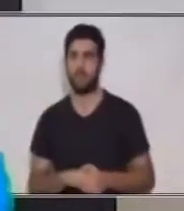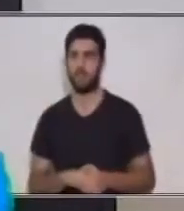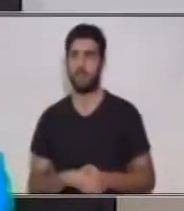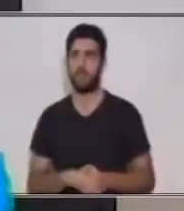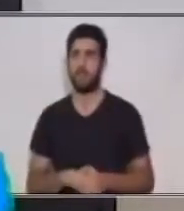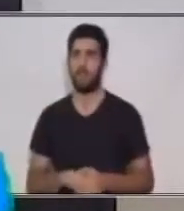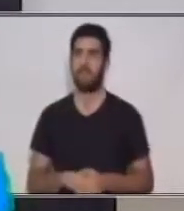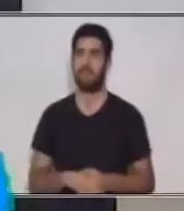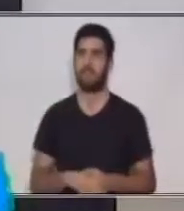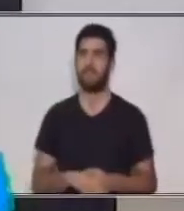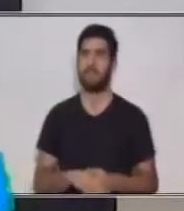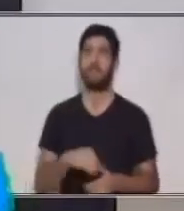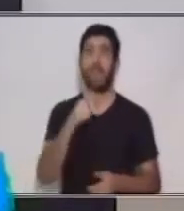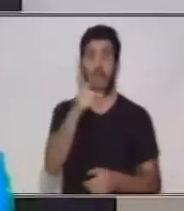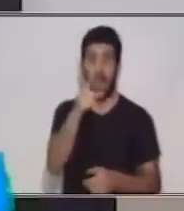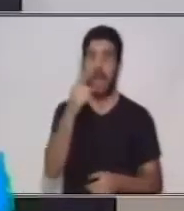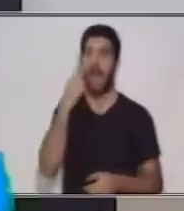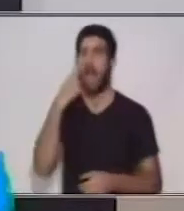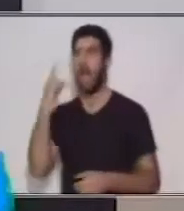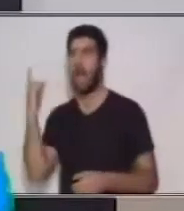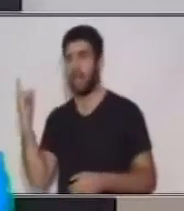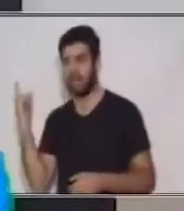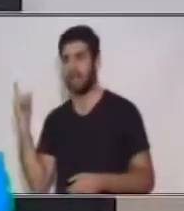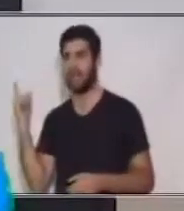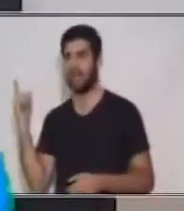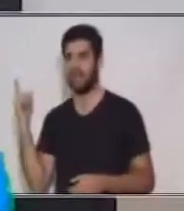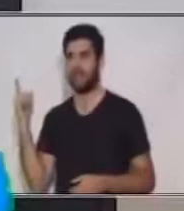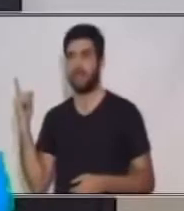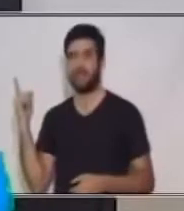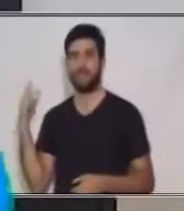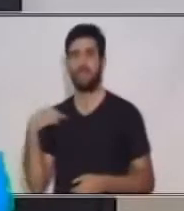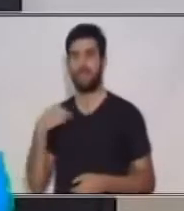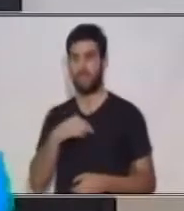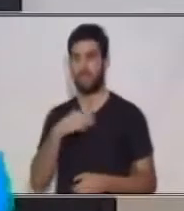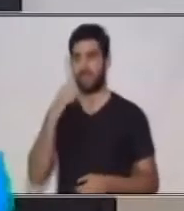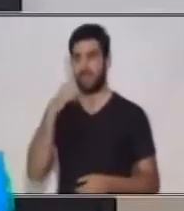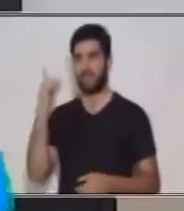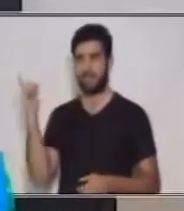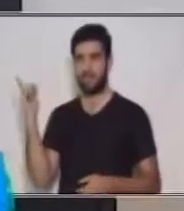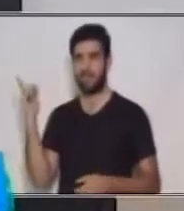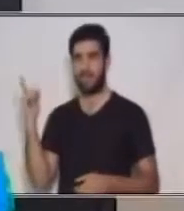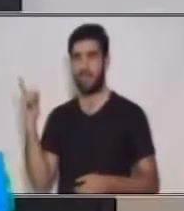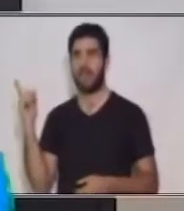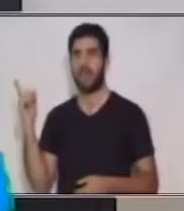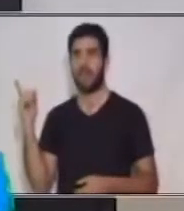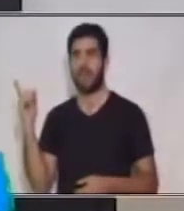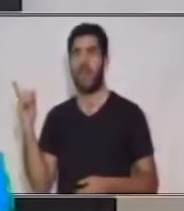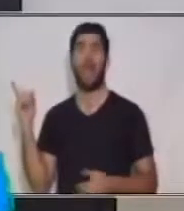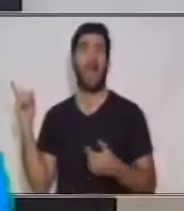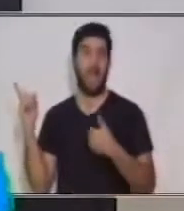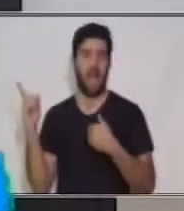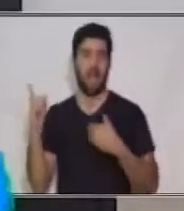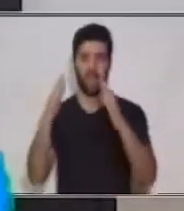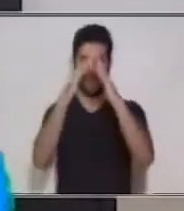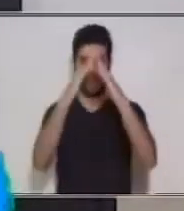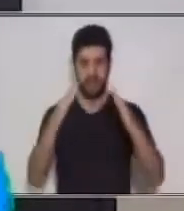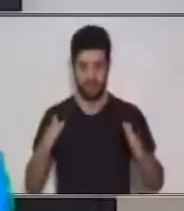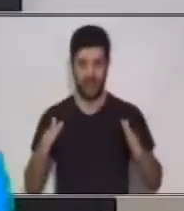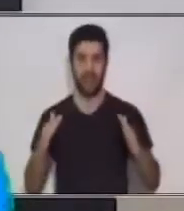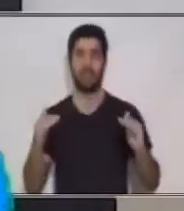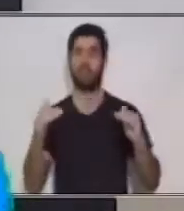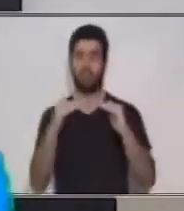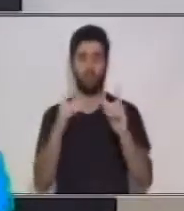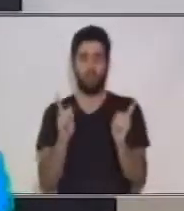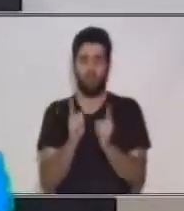es un tipo de triángulo isósceles. Como nosotros pudimos haber observado, tiene dos lados iguales y uno